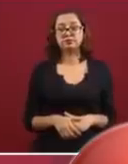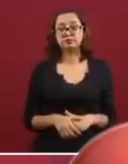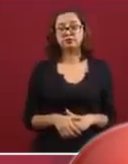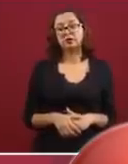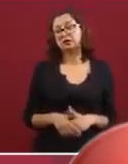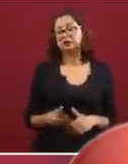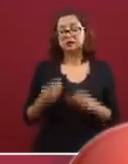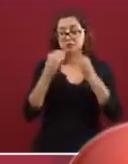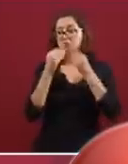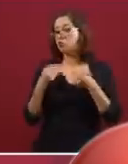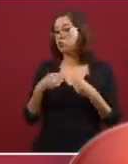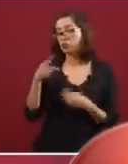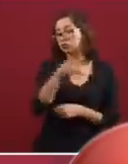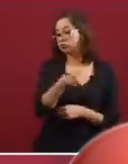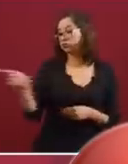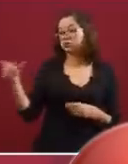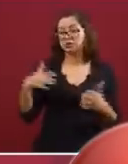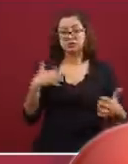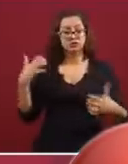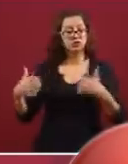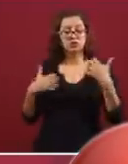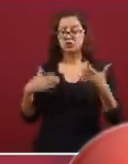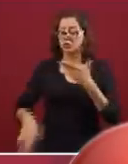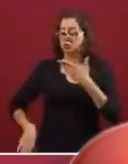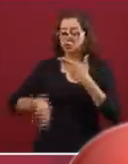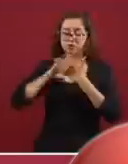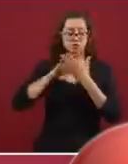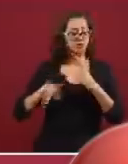la medida, pero